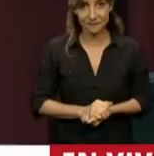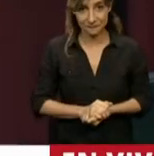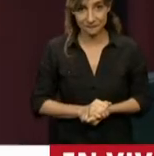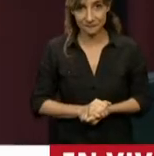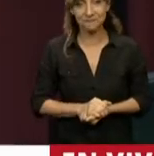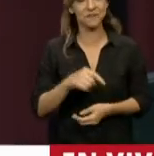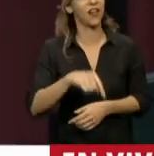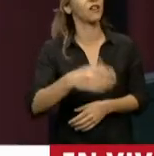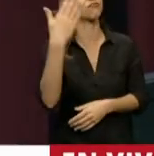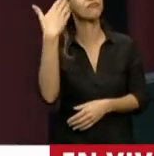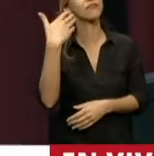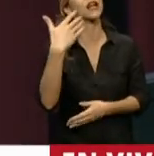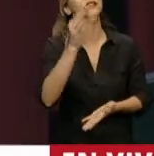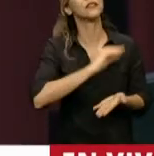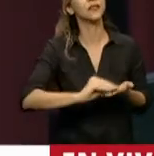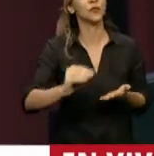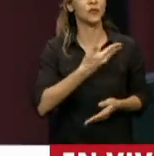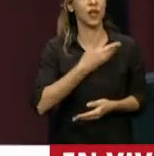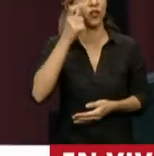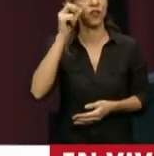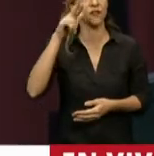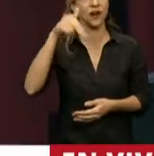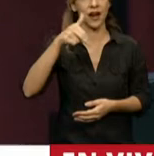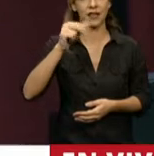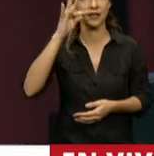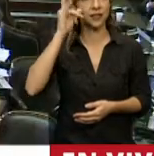Tiene la palabra el diputado Carlos Alberto Fernández.